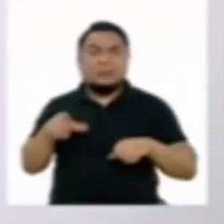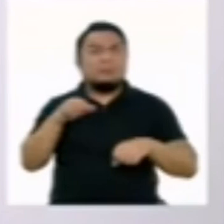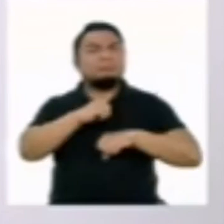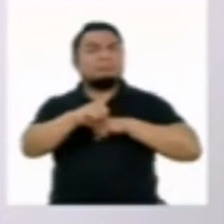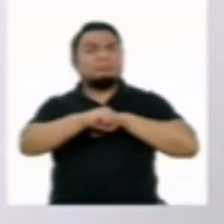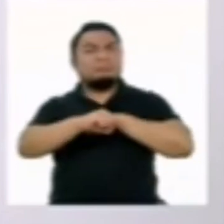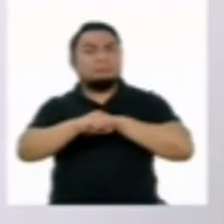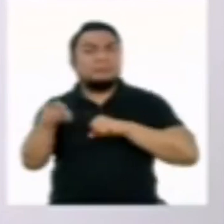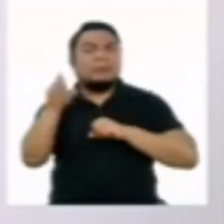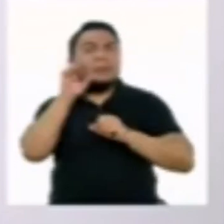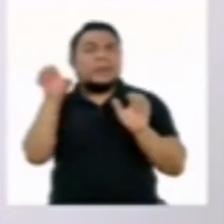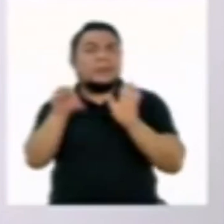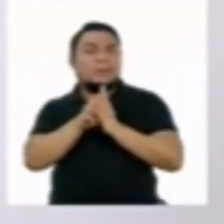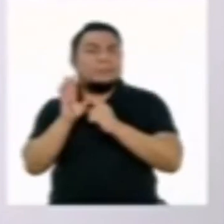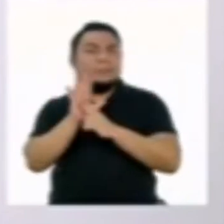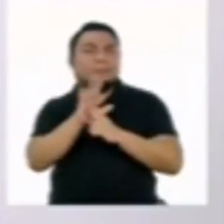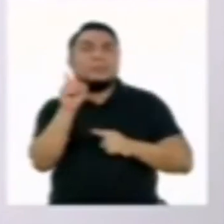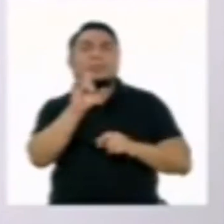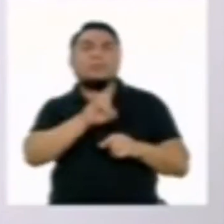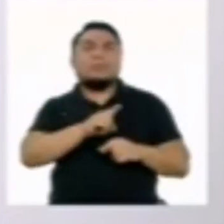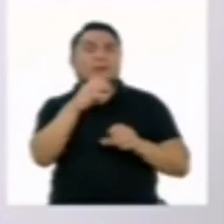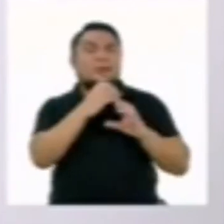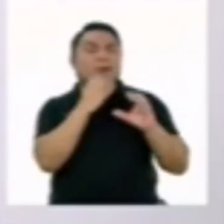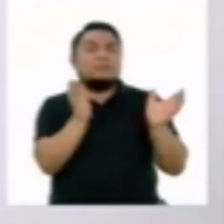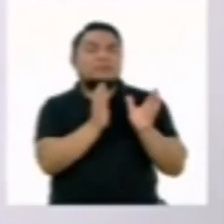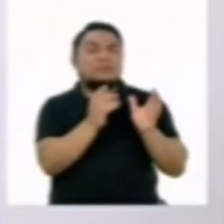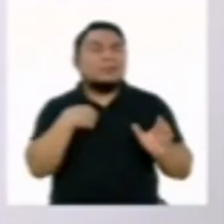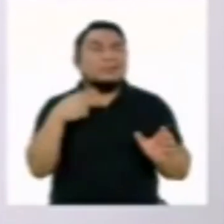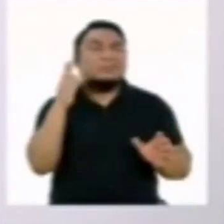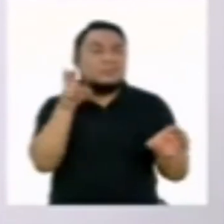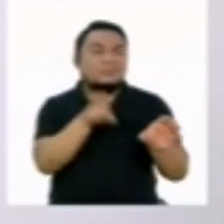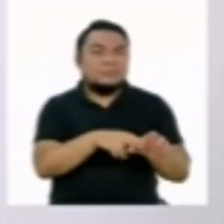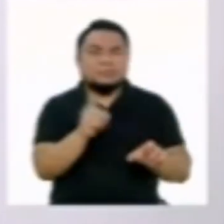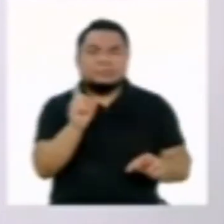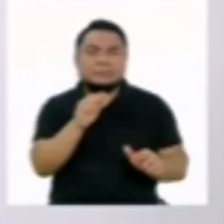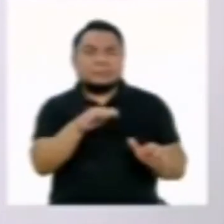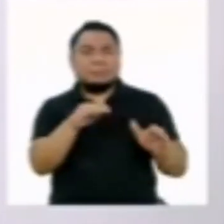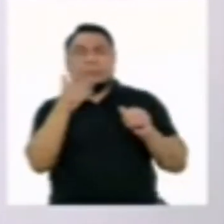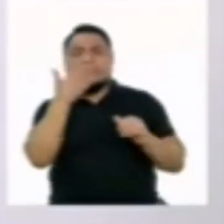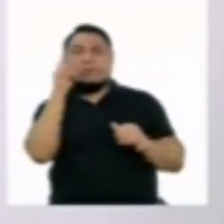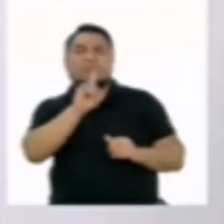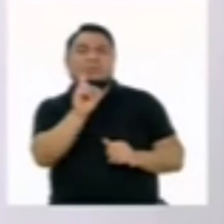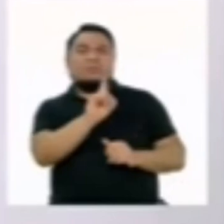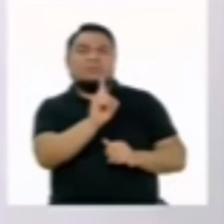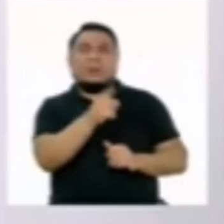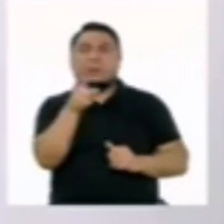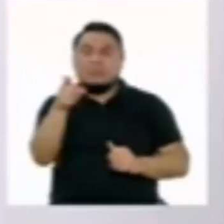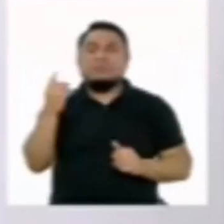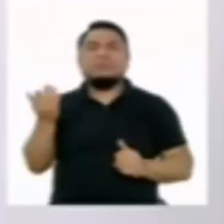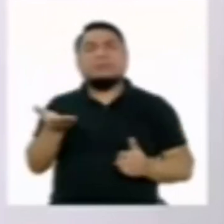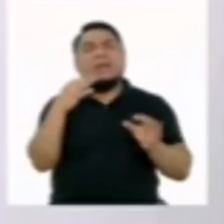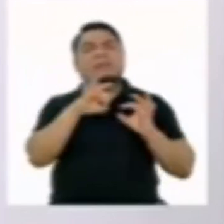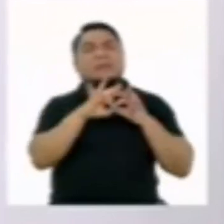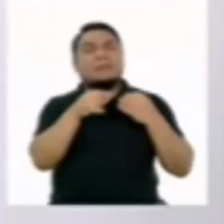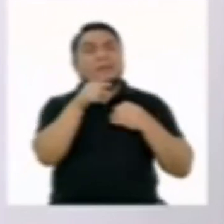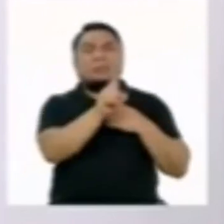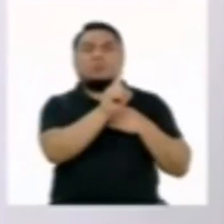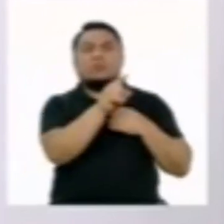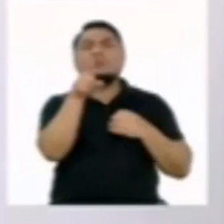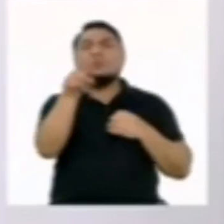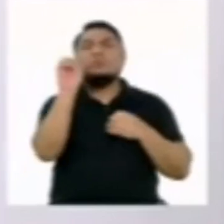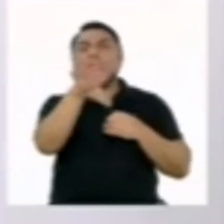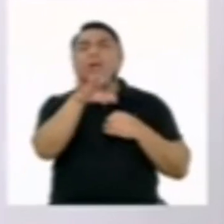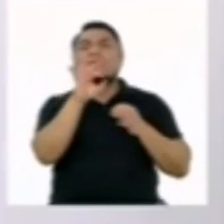es actuar con el ejemplo y no usar aquellos vehículos que no se encuentren autorizados e incentivar a tus familiares